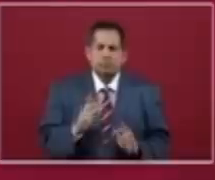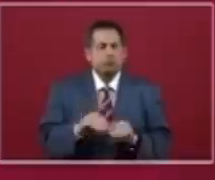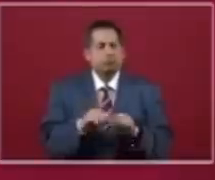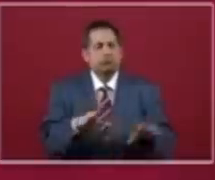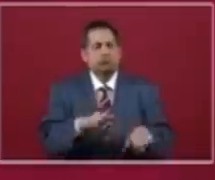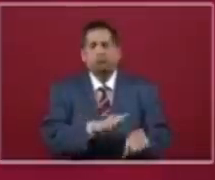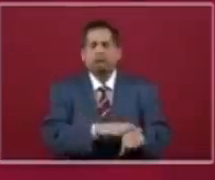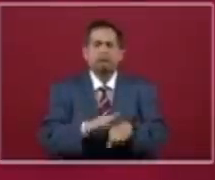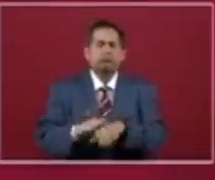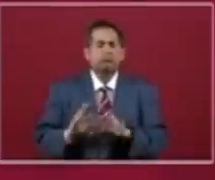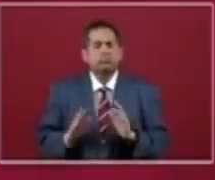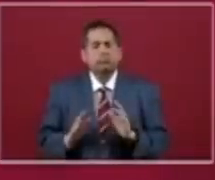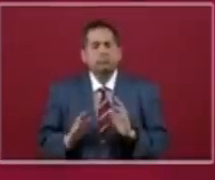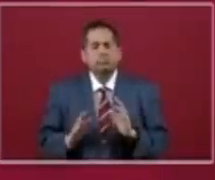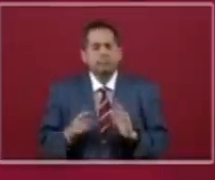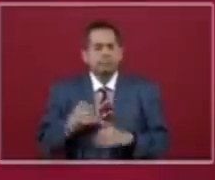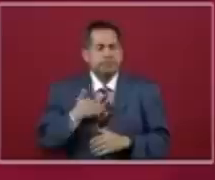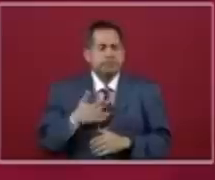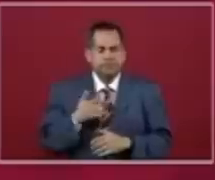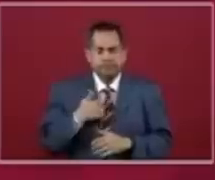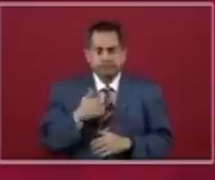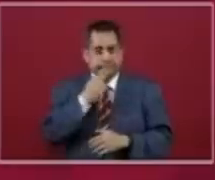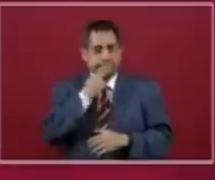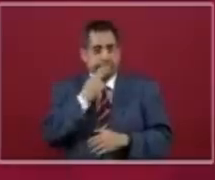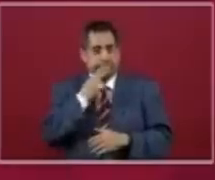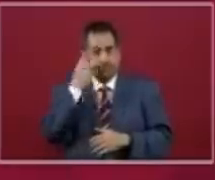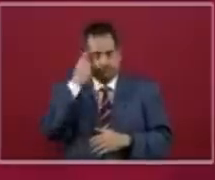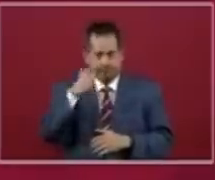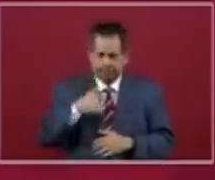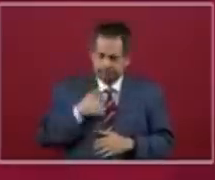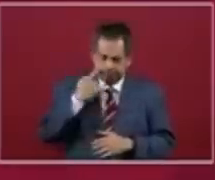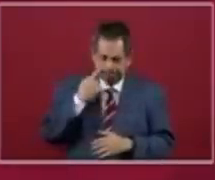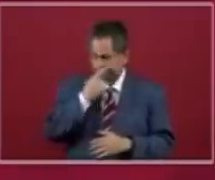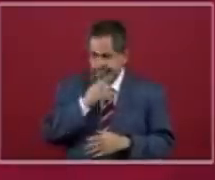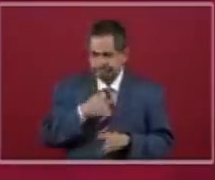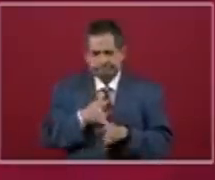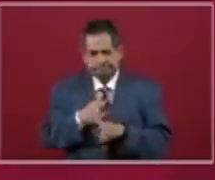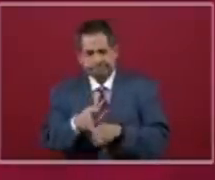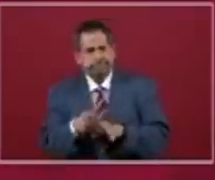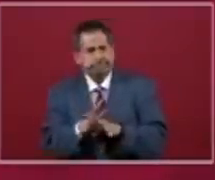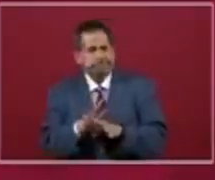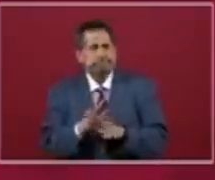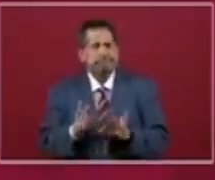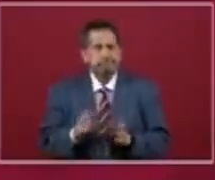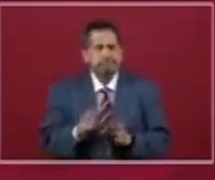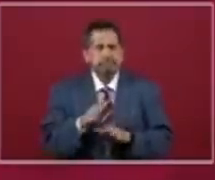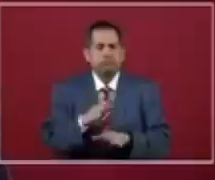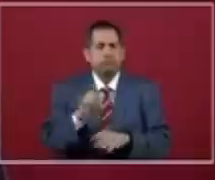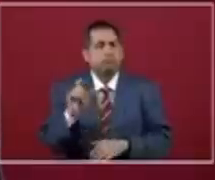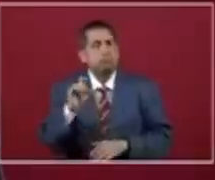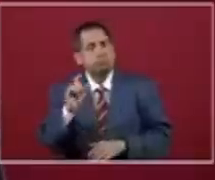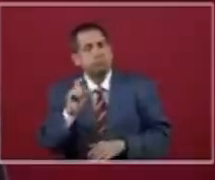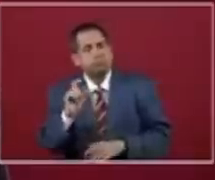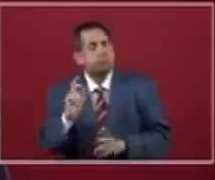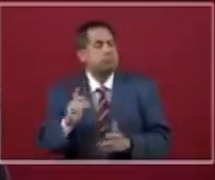que me sirve para guiarme sobre cuándo